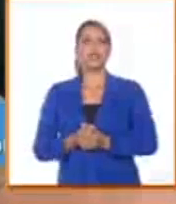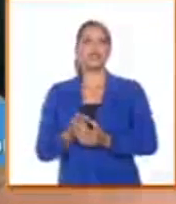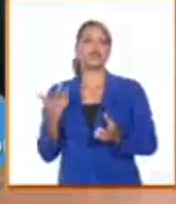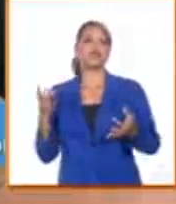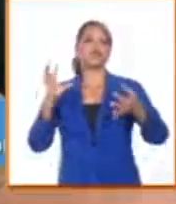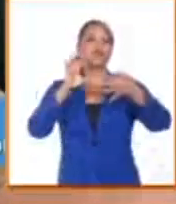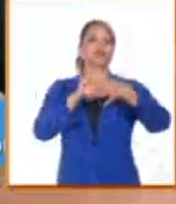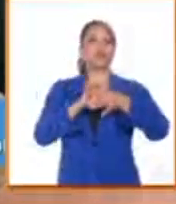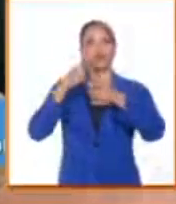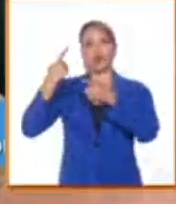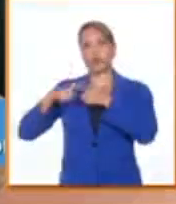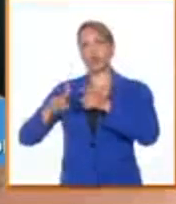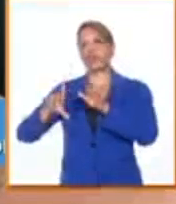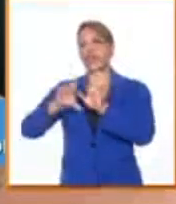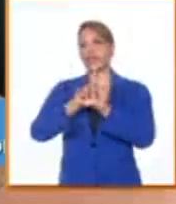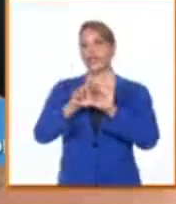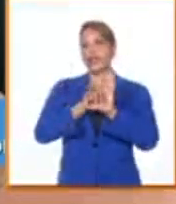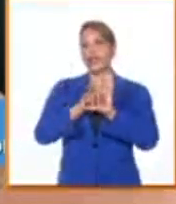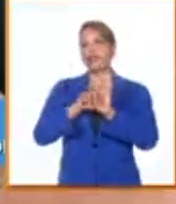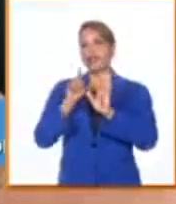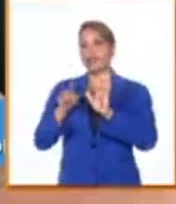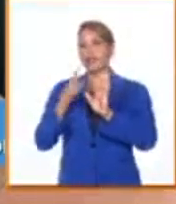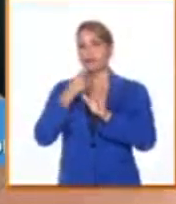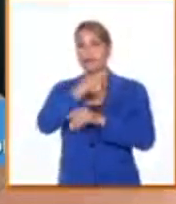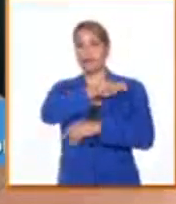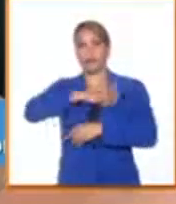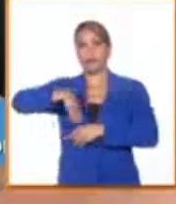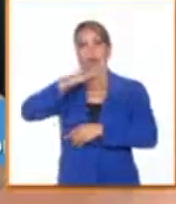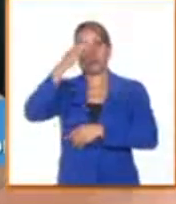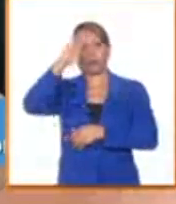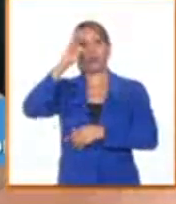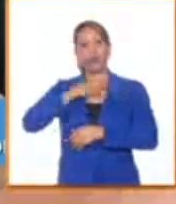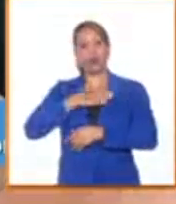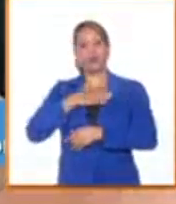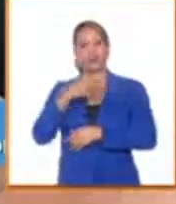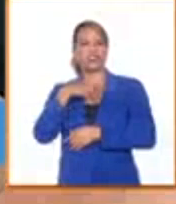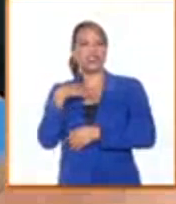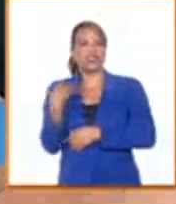le continúan dando al ciudadano cubano mucha más